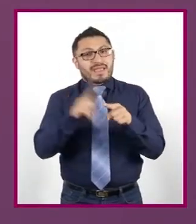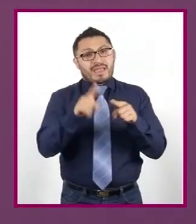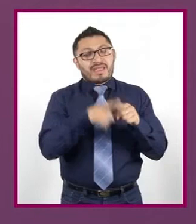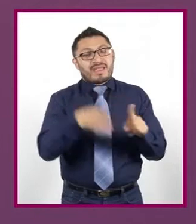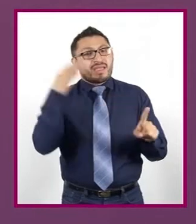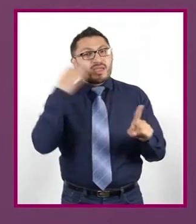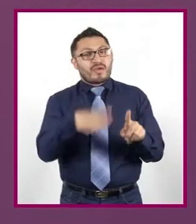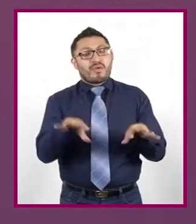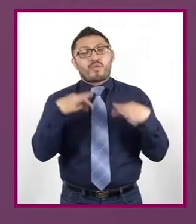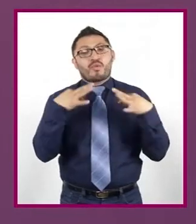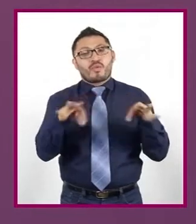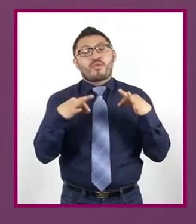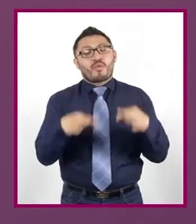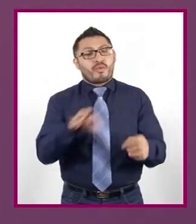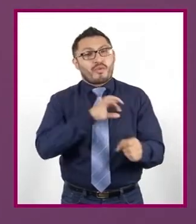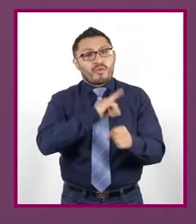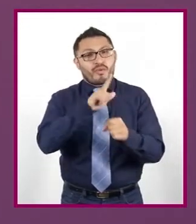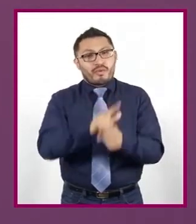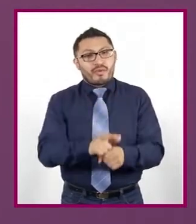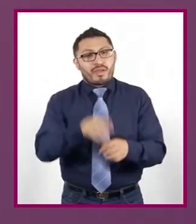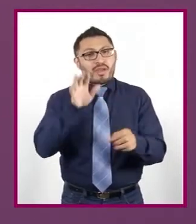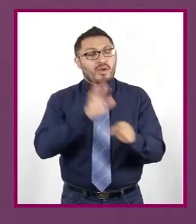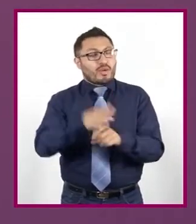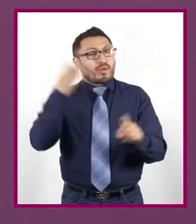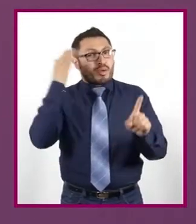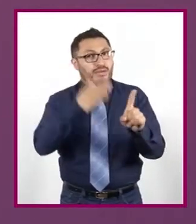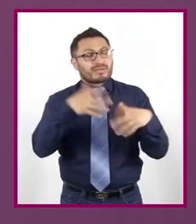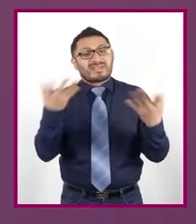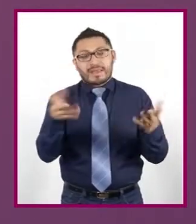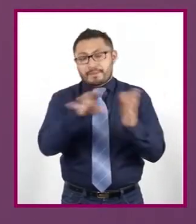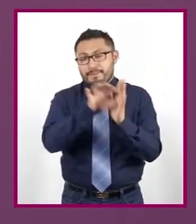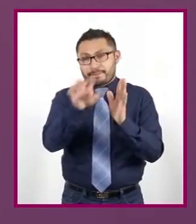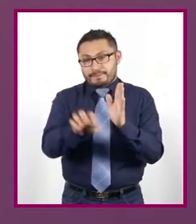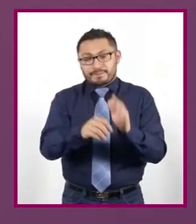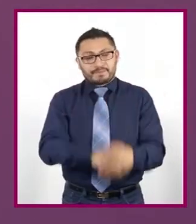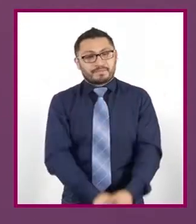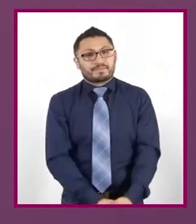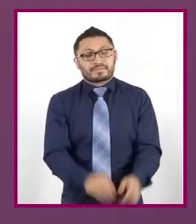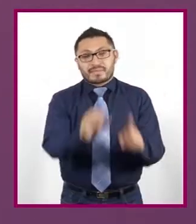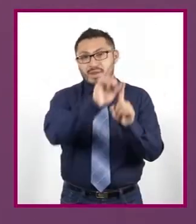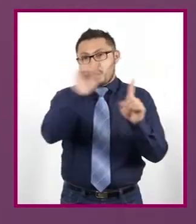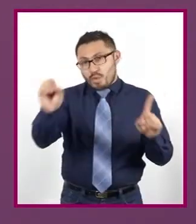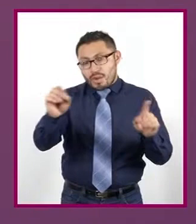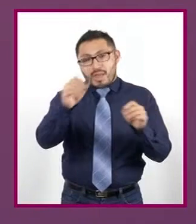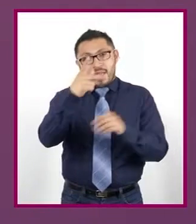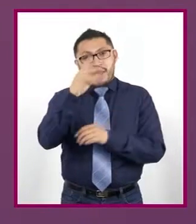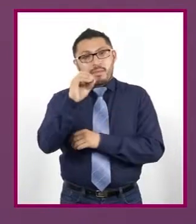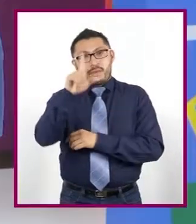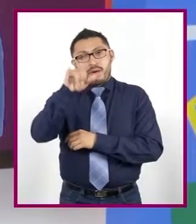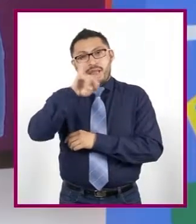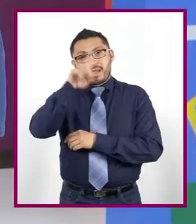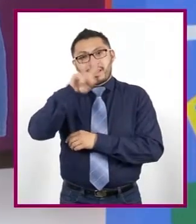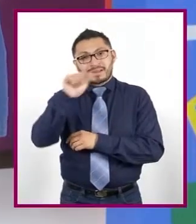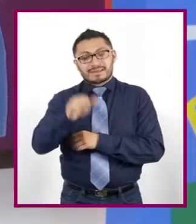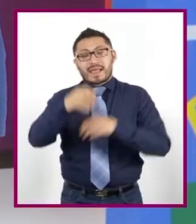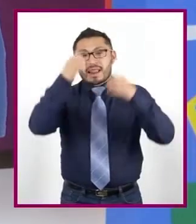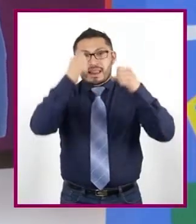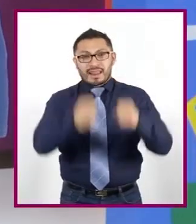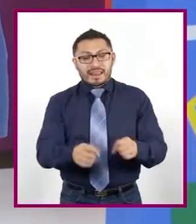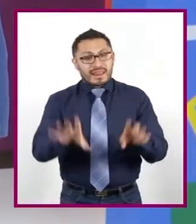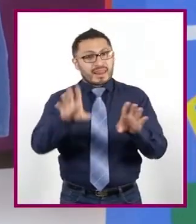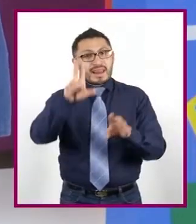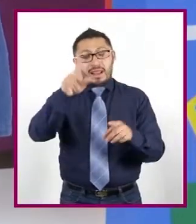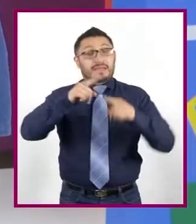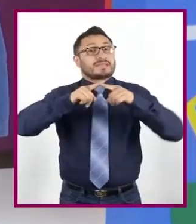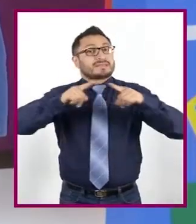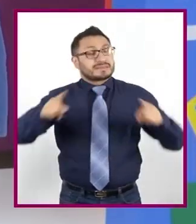función del documento específico que se trate. Por ejemplo, la estructura de una póliza de garantía no es la